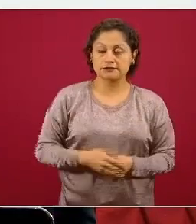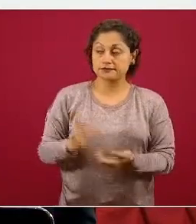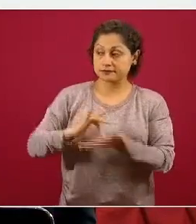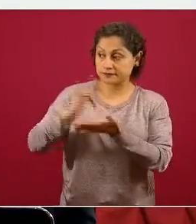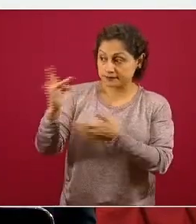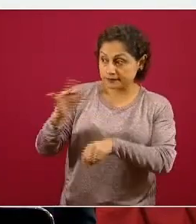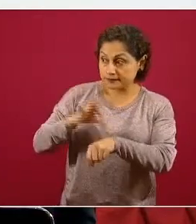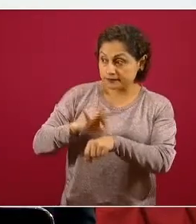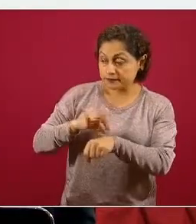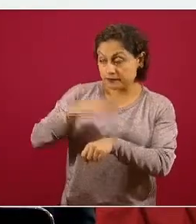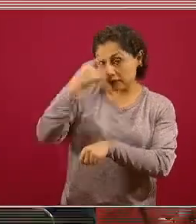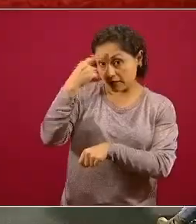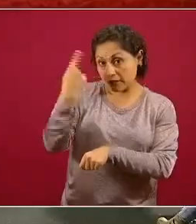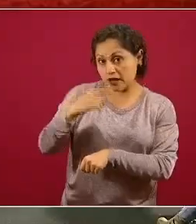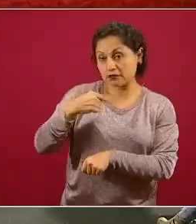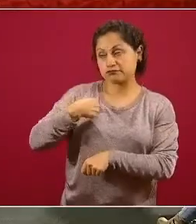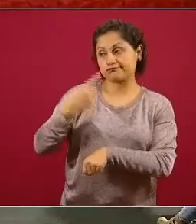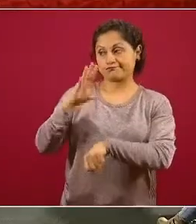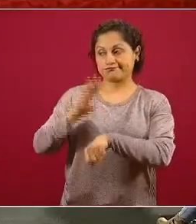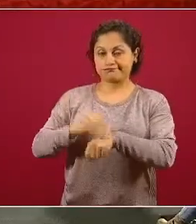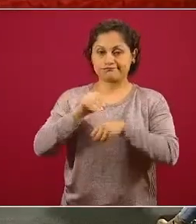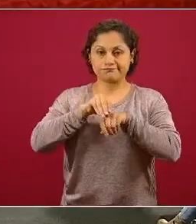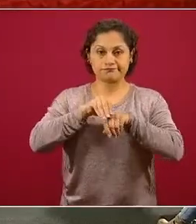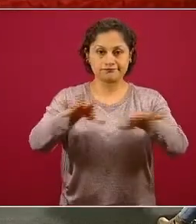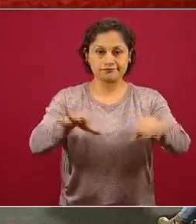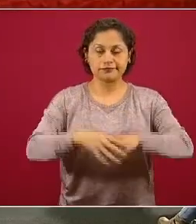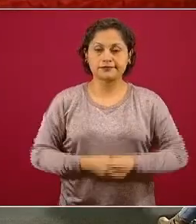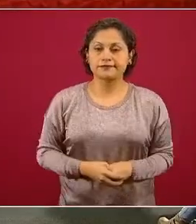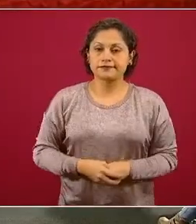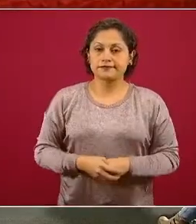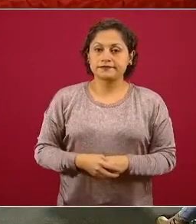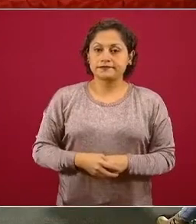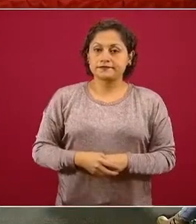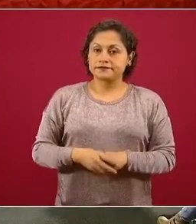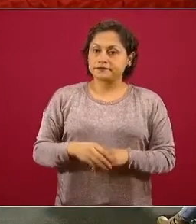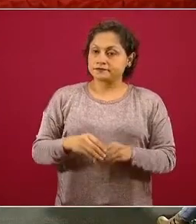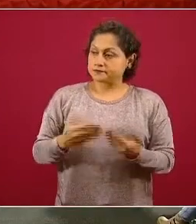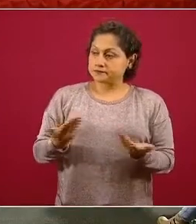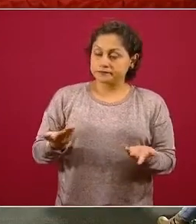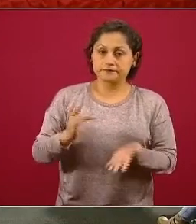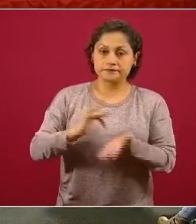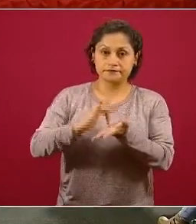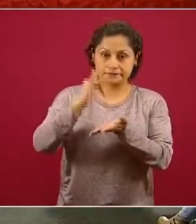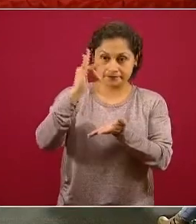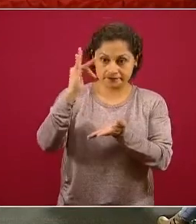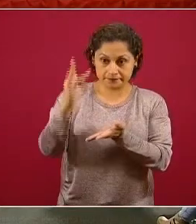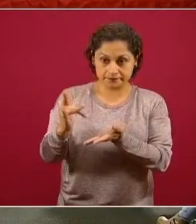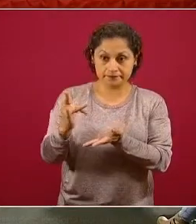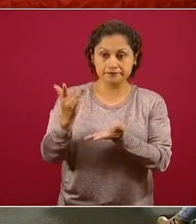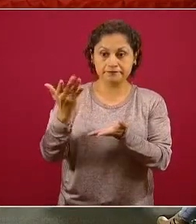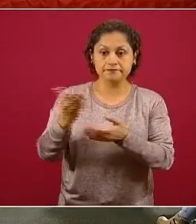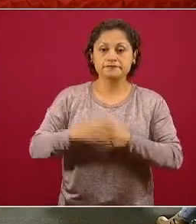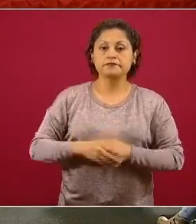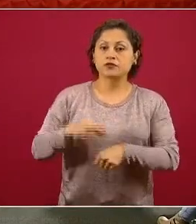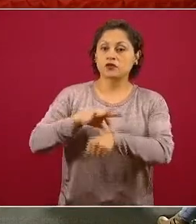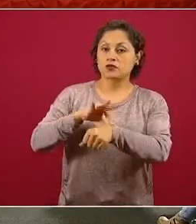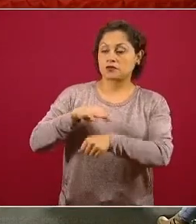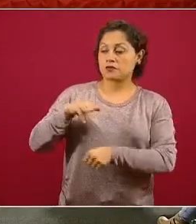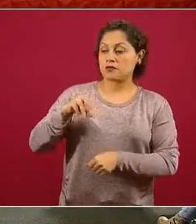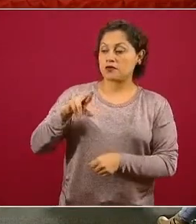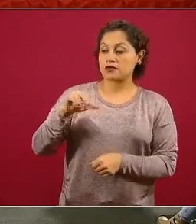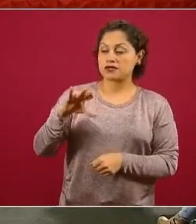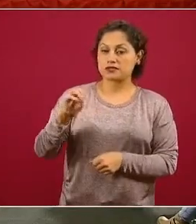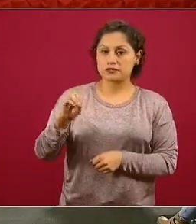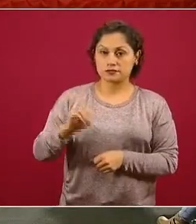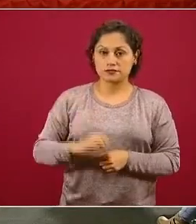permitirme comunicar esto. Al contrario, muchas gracias, doctor. Al contrario, doctor Mauricio Hernández, muchas gracias.